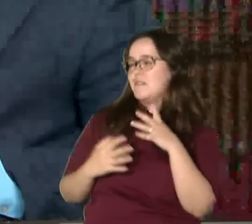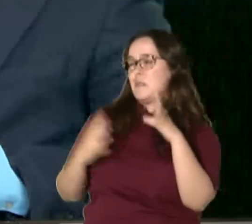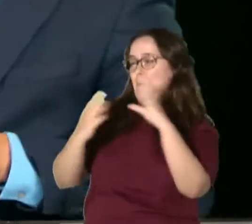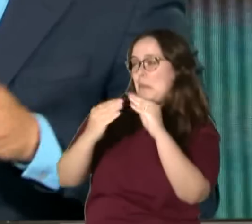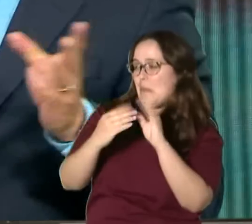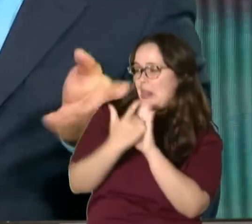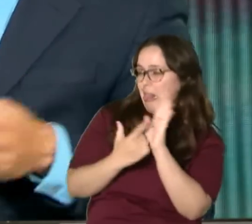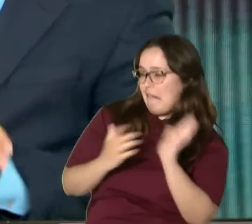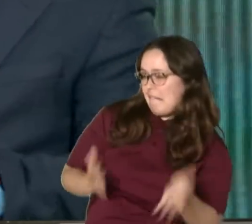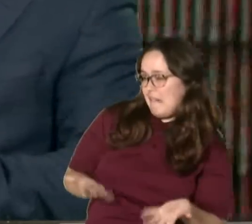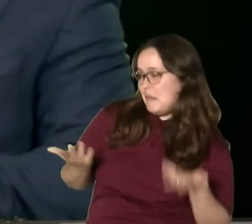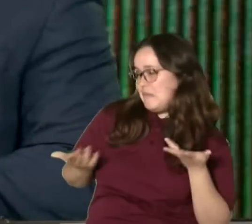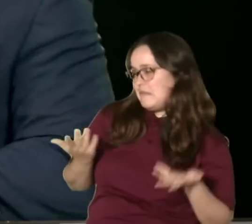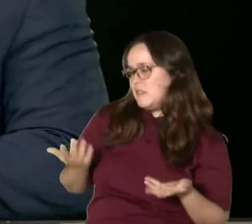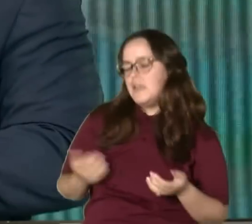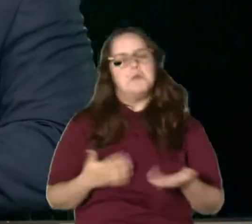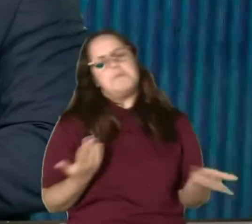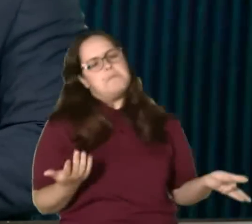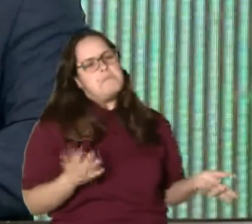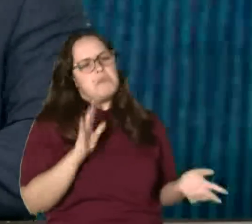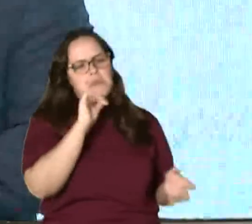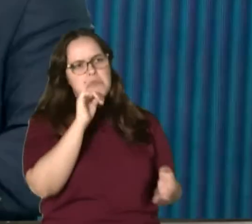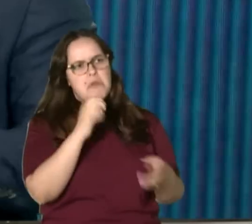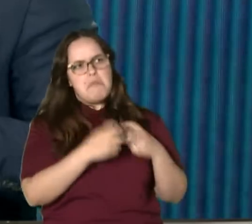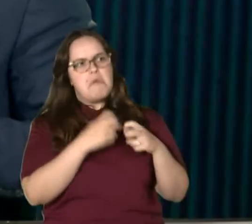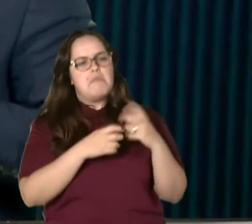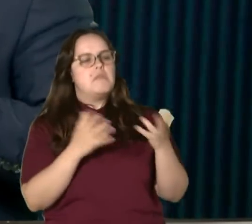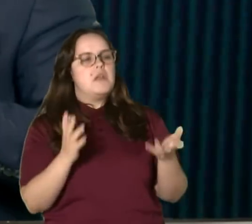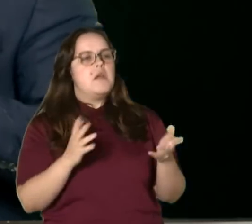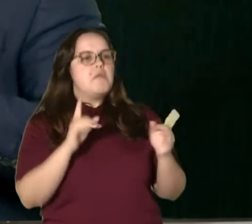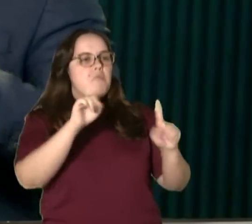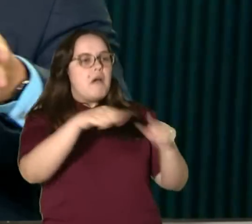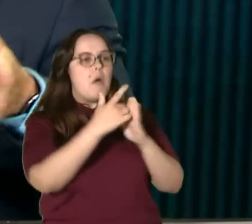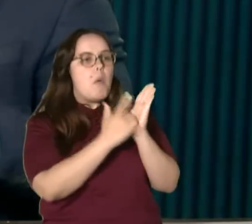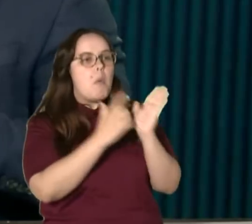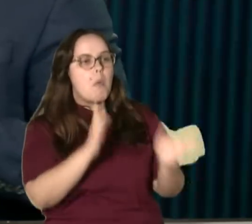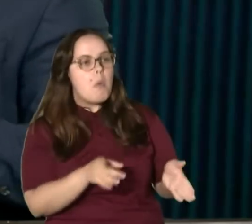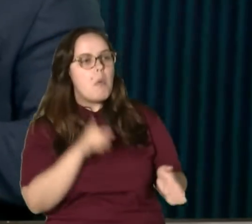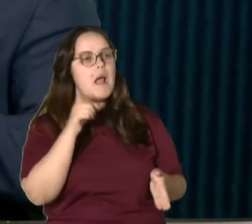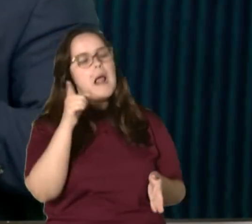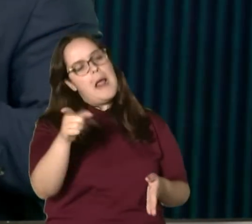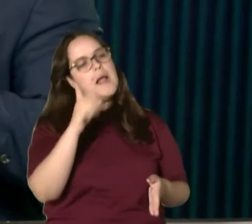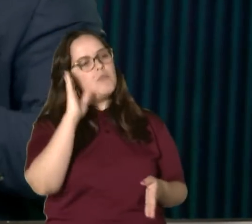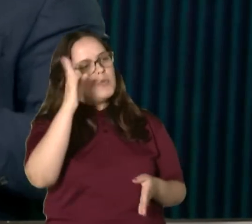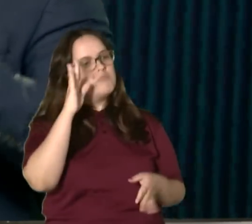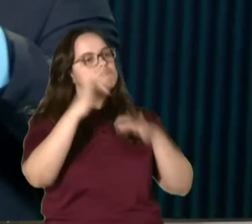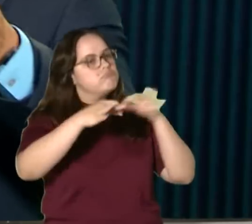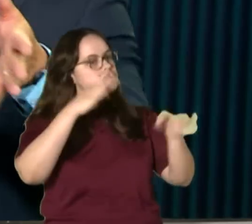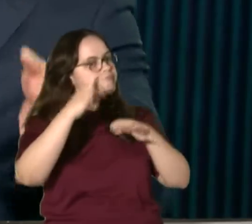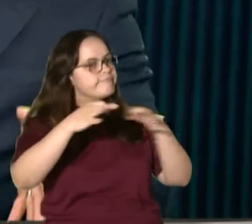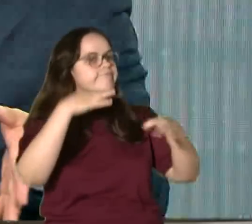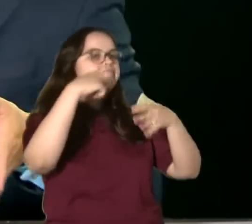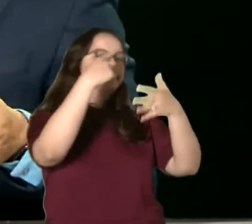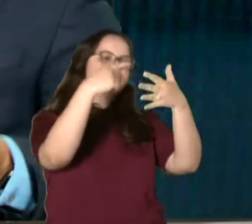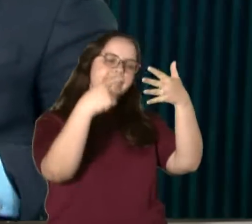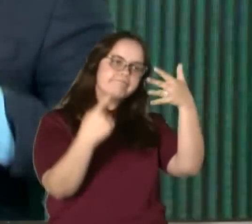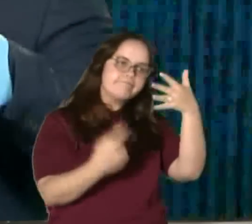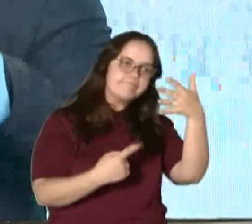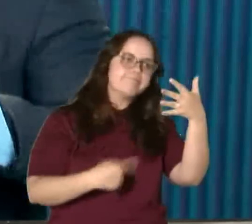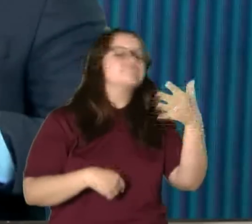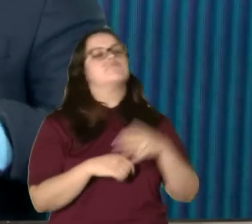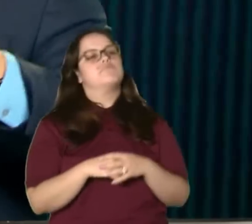eso la pareja va donde un abogado notario el abogado notario le explica las diferentes vertientes que hay de regímenes económicos